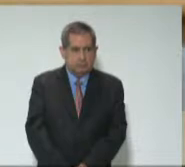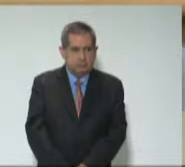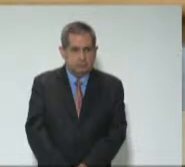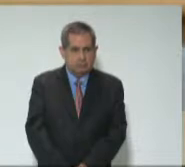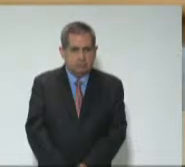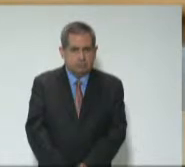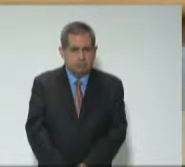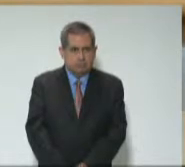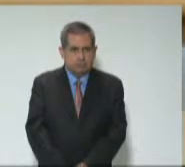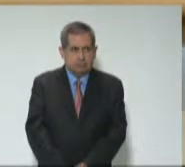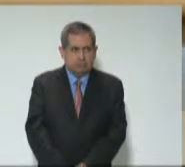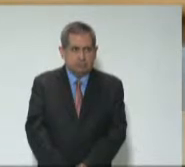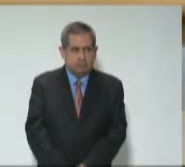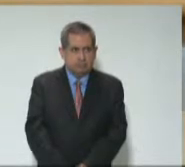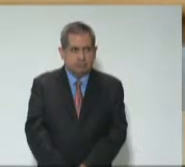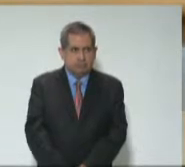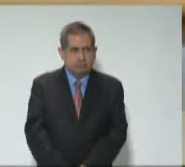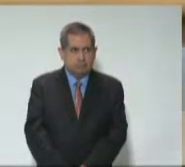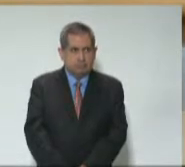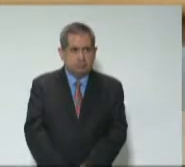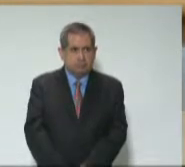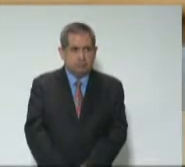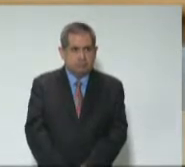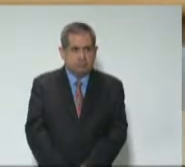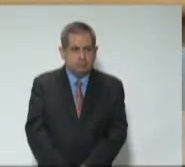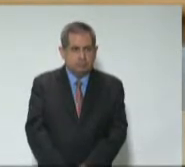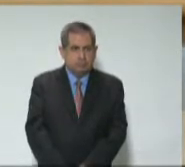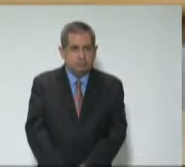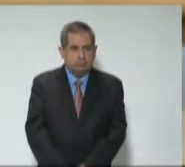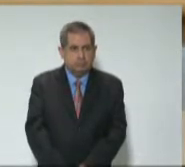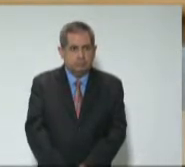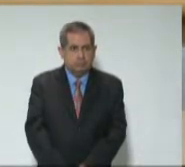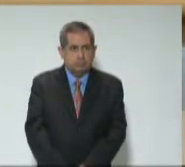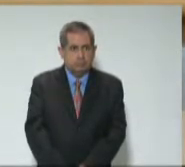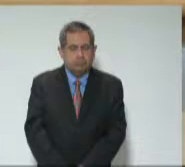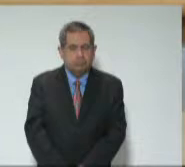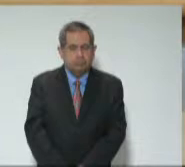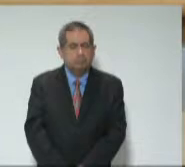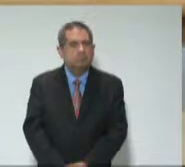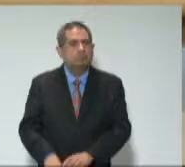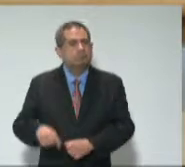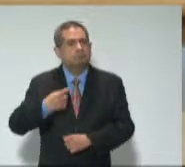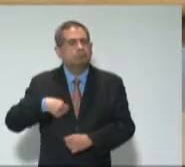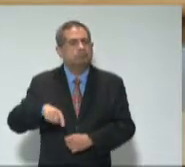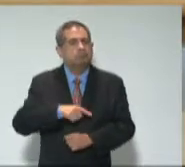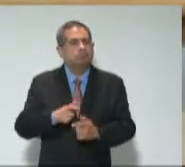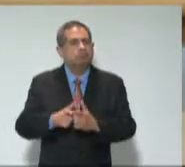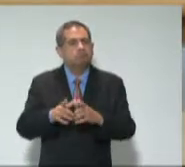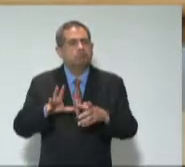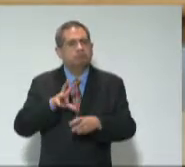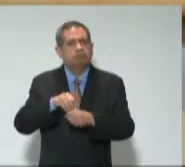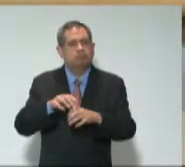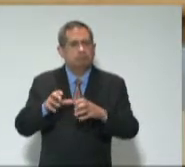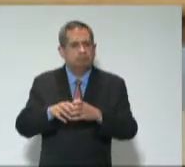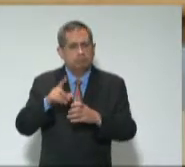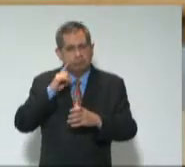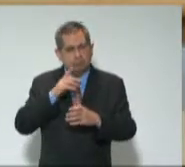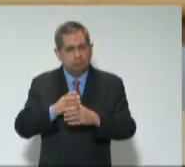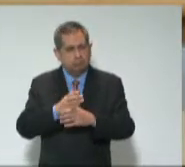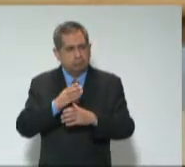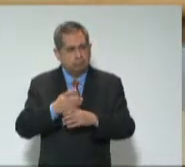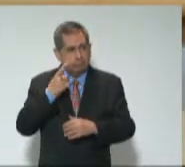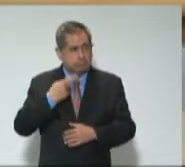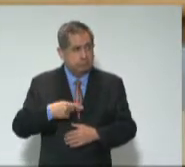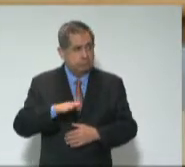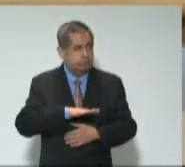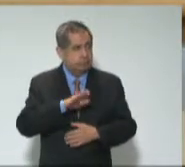públicos metropolitanos y hemos participado con el grupo interinstitucional en el cálculo del exceso de mortalidad